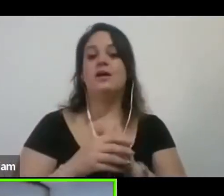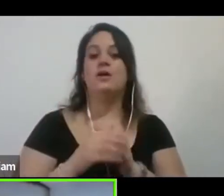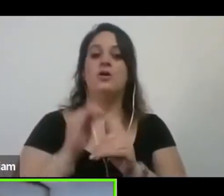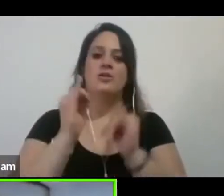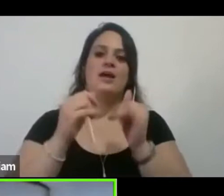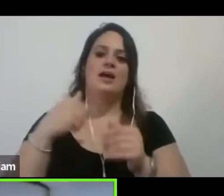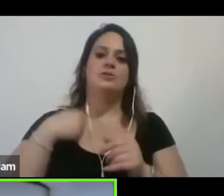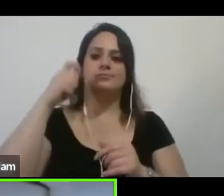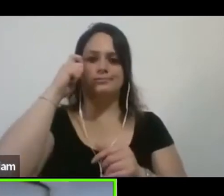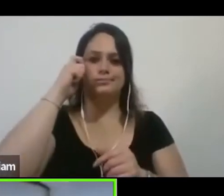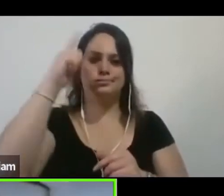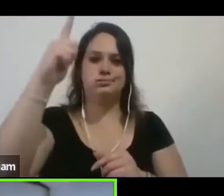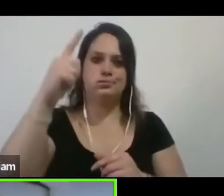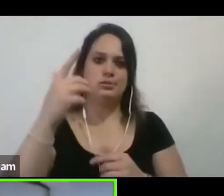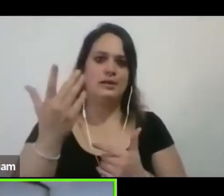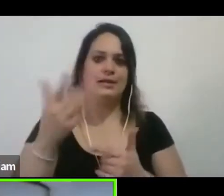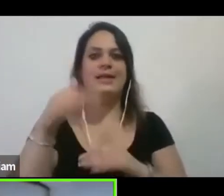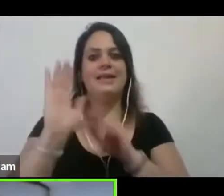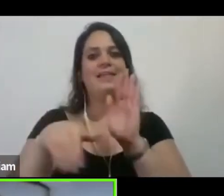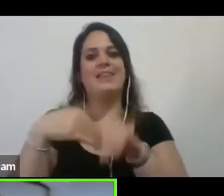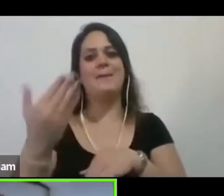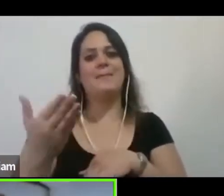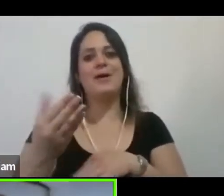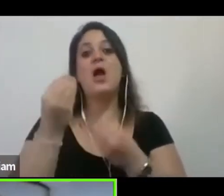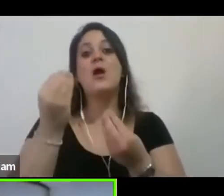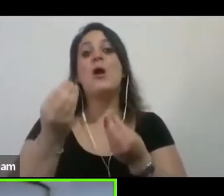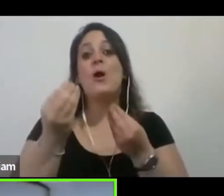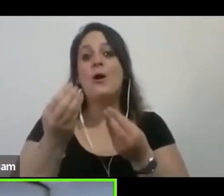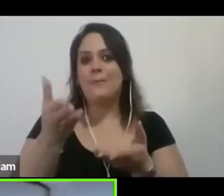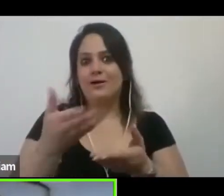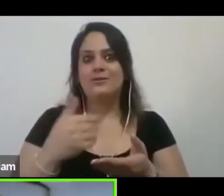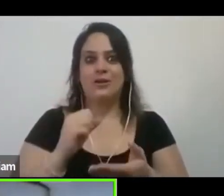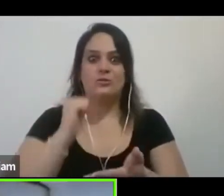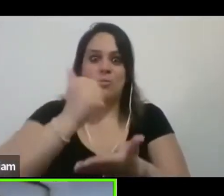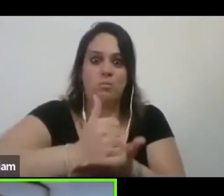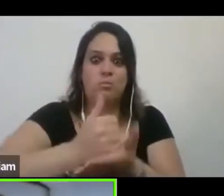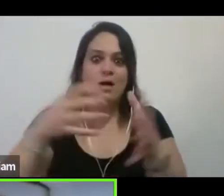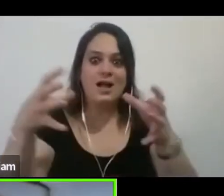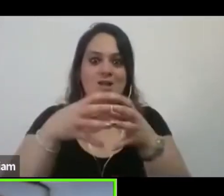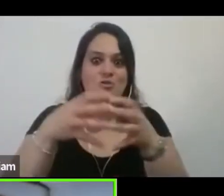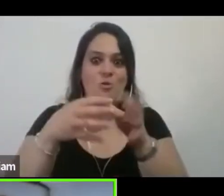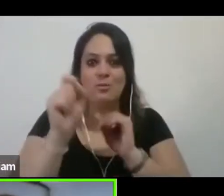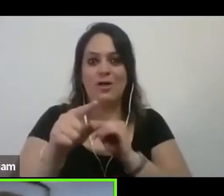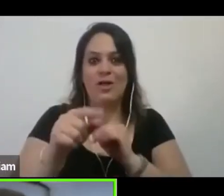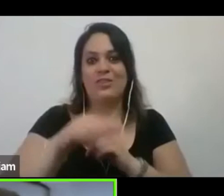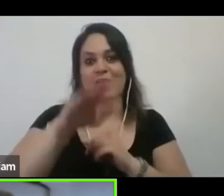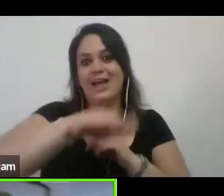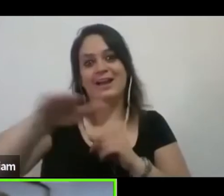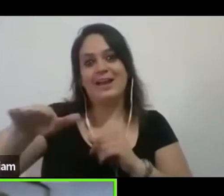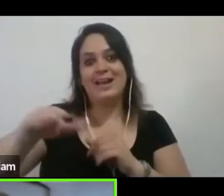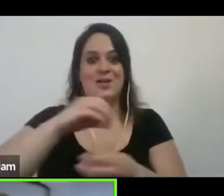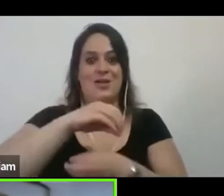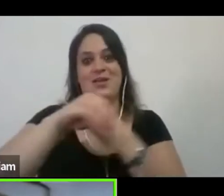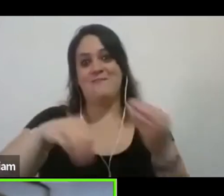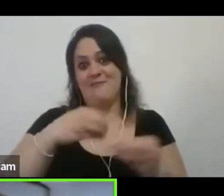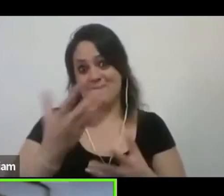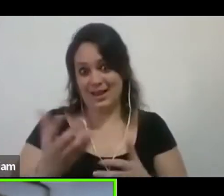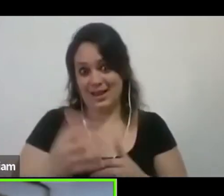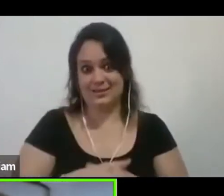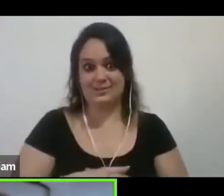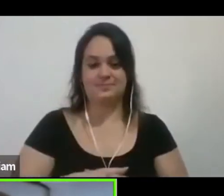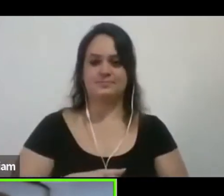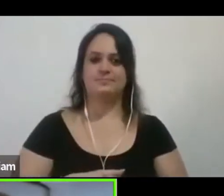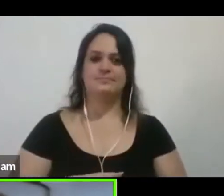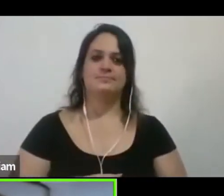mi formación y después les voy a contar cómo llegué a formarme en esta disciplina. En un primer